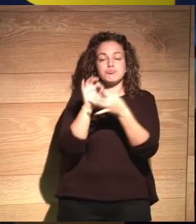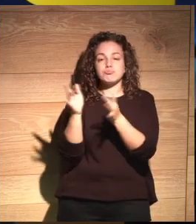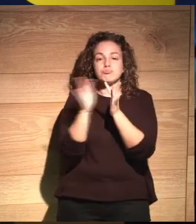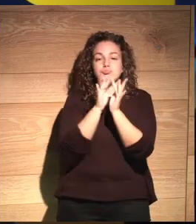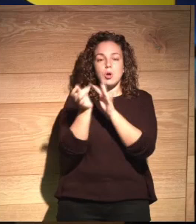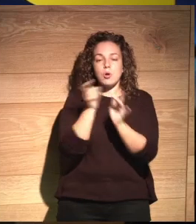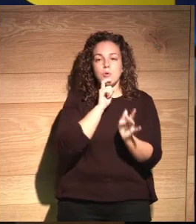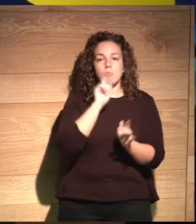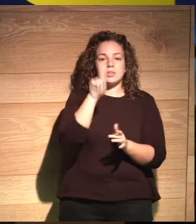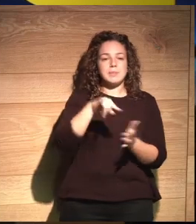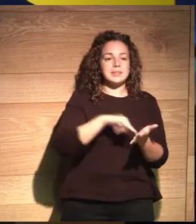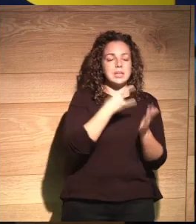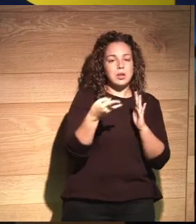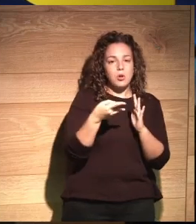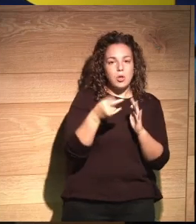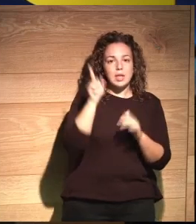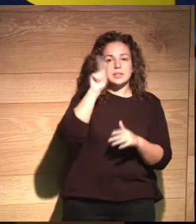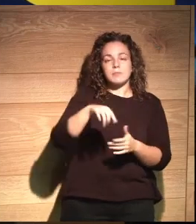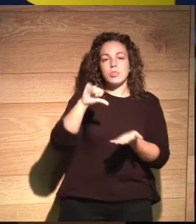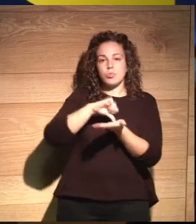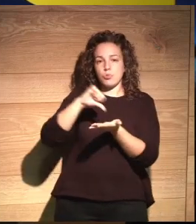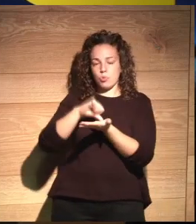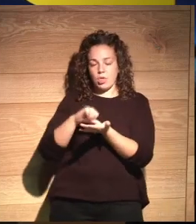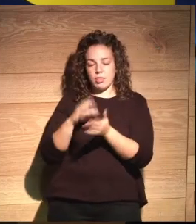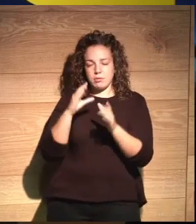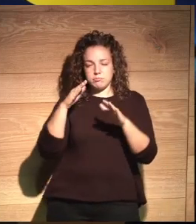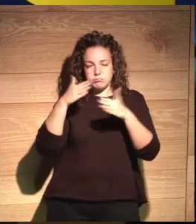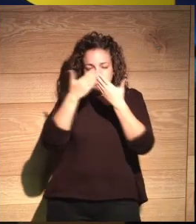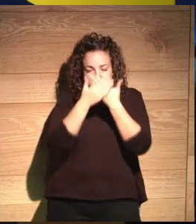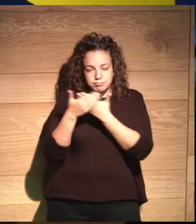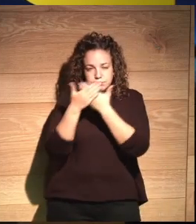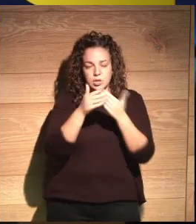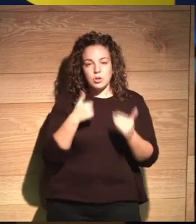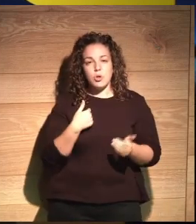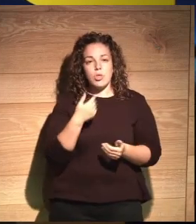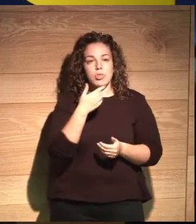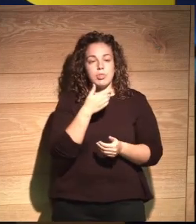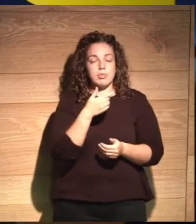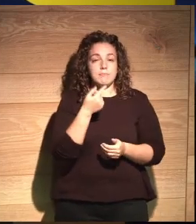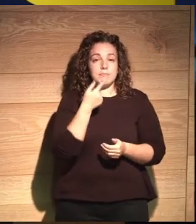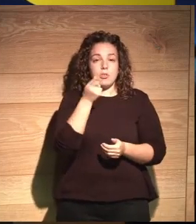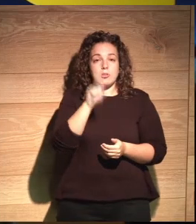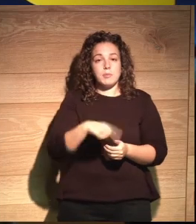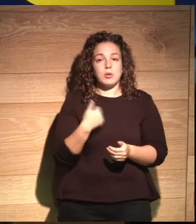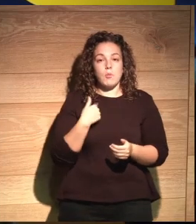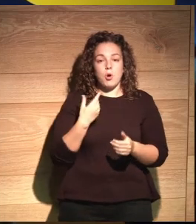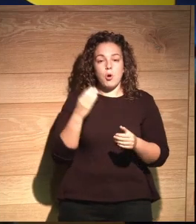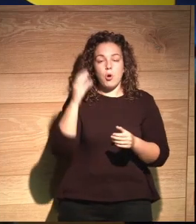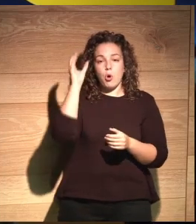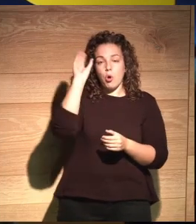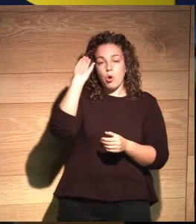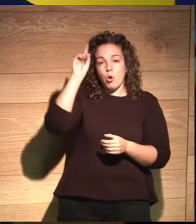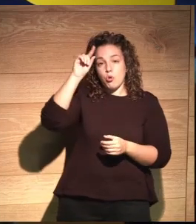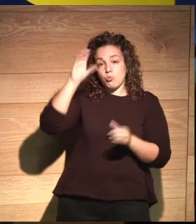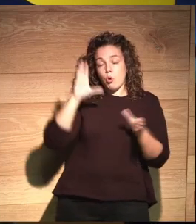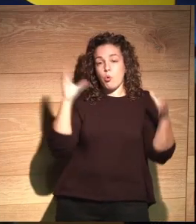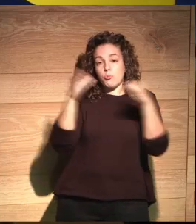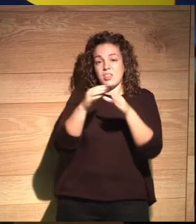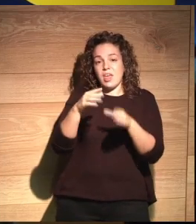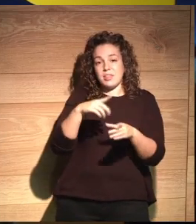y la ciudad y yo diría que también es forma parte de nuestra comunidad de los porque es uno de los